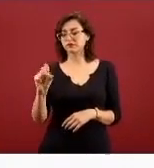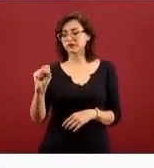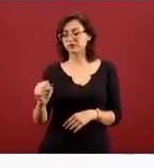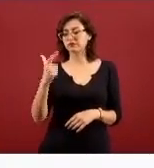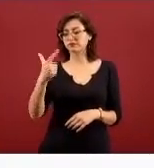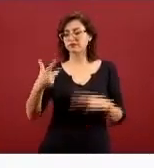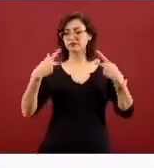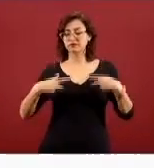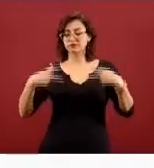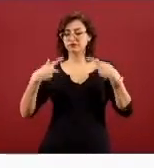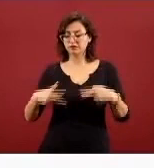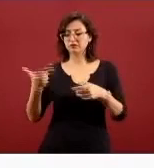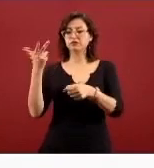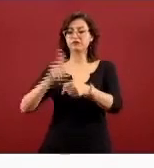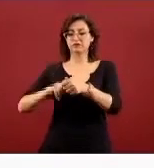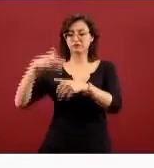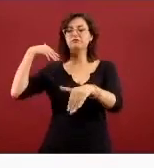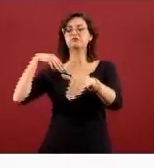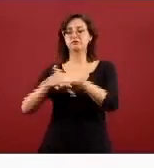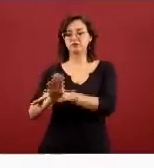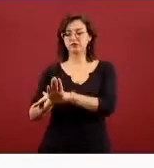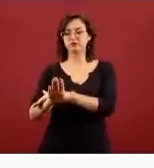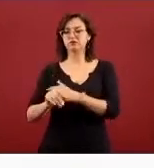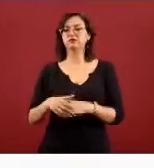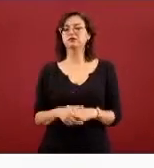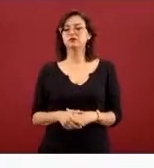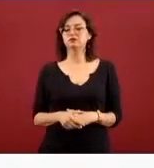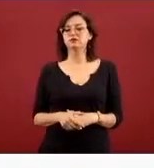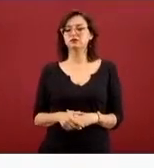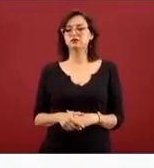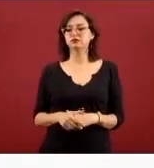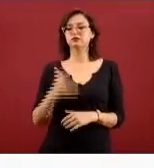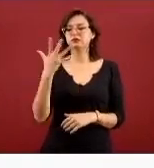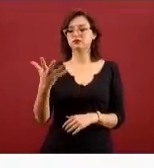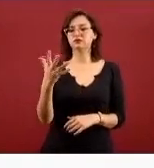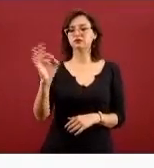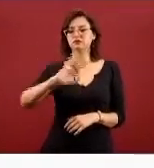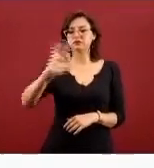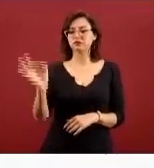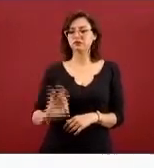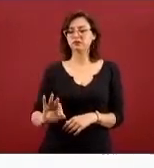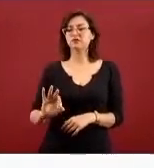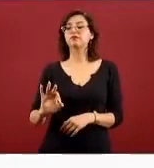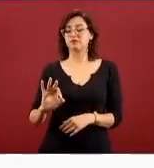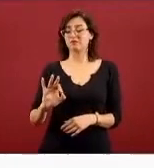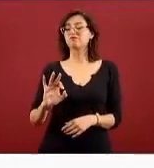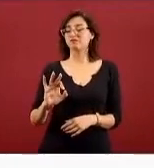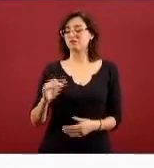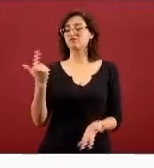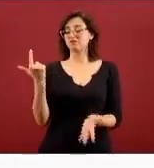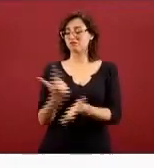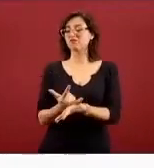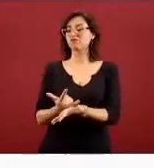tuvieron que ser hospitalizadas, de las cuales el 5% sí tuvieron un nivel de